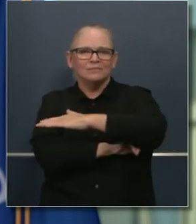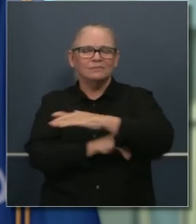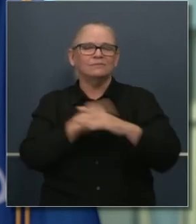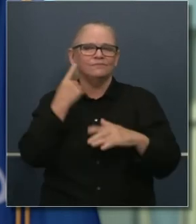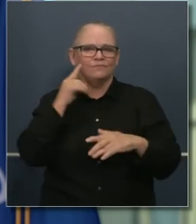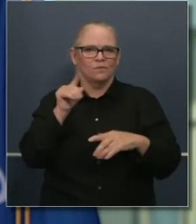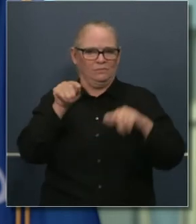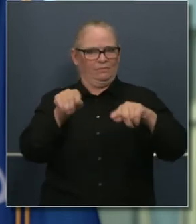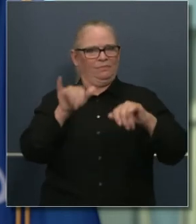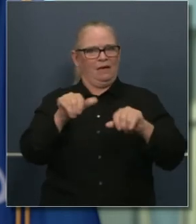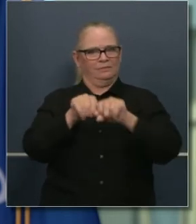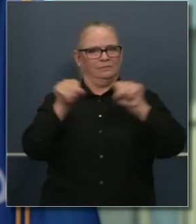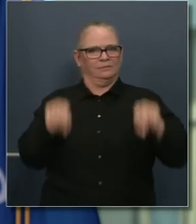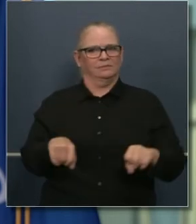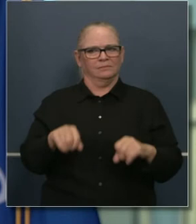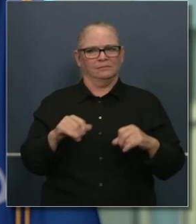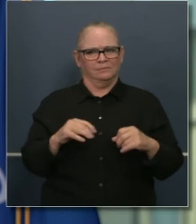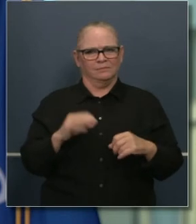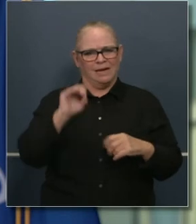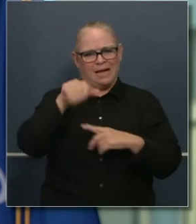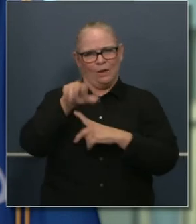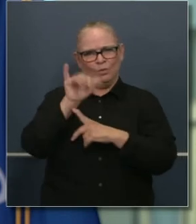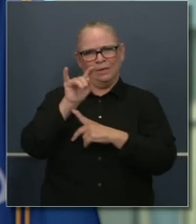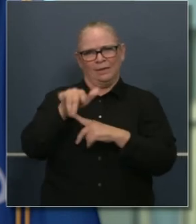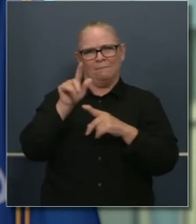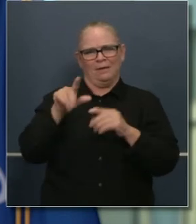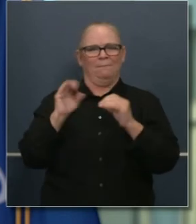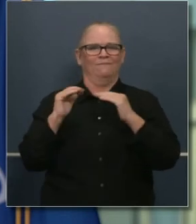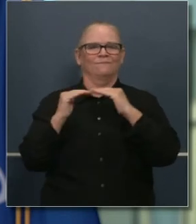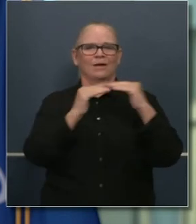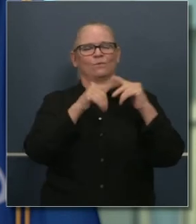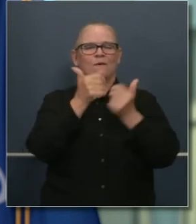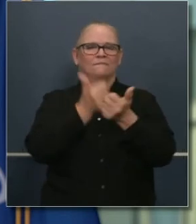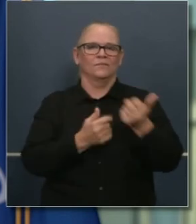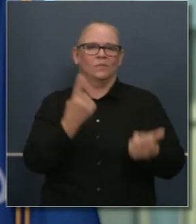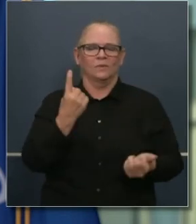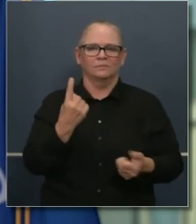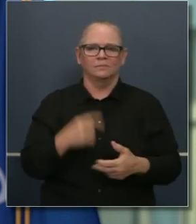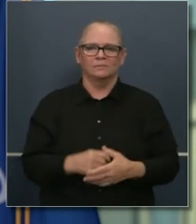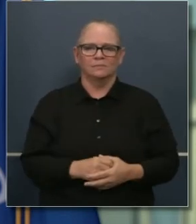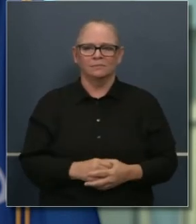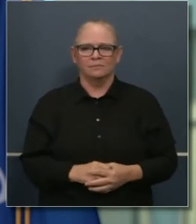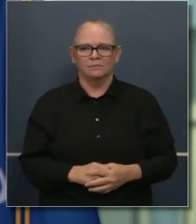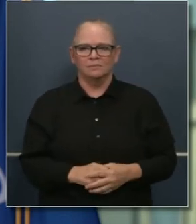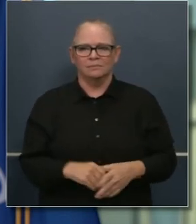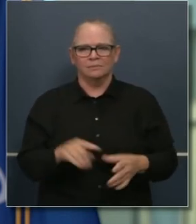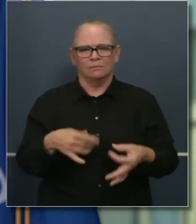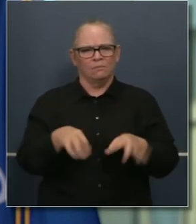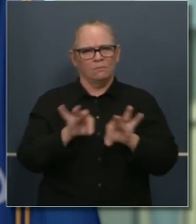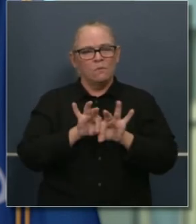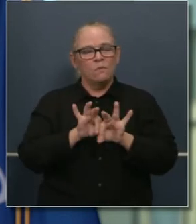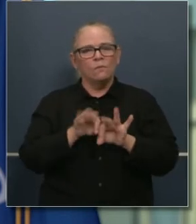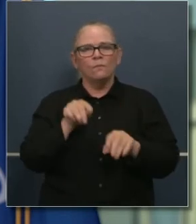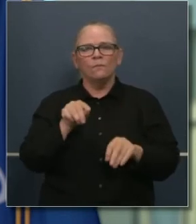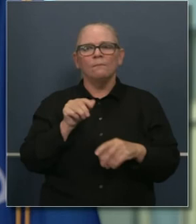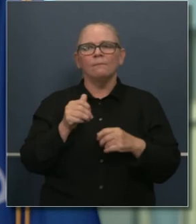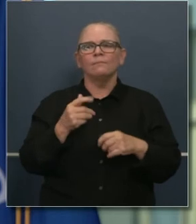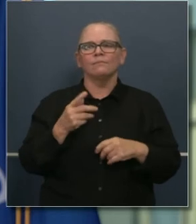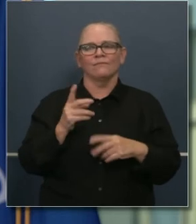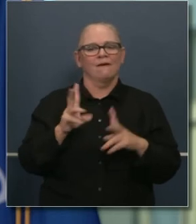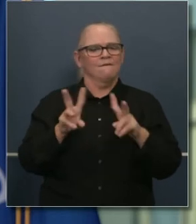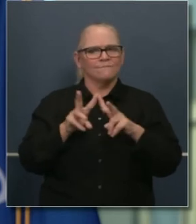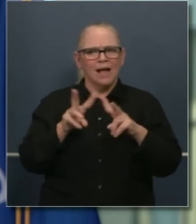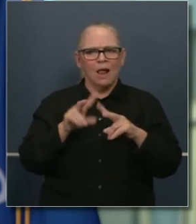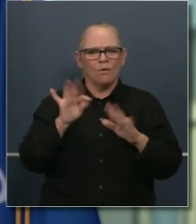transparencia en cuanto a protocolos de pruebas diagnósticas pero también en cuanto a un marco